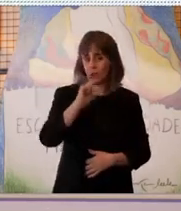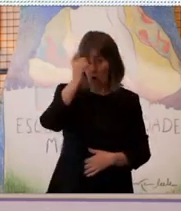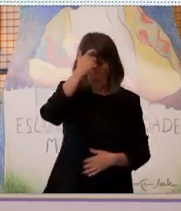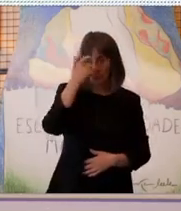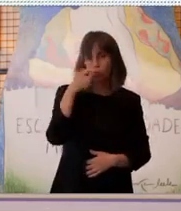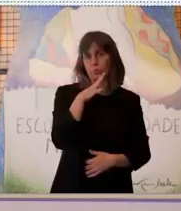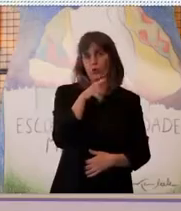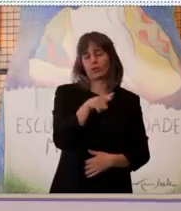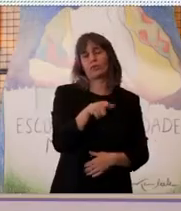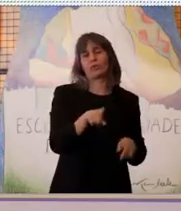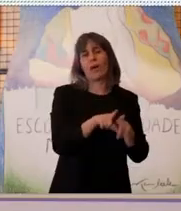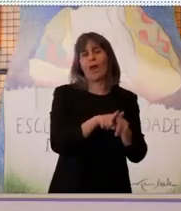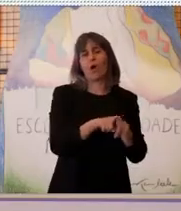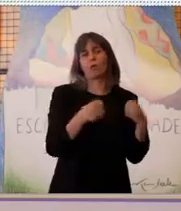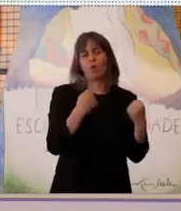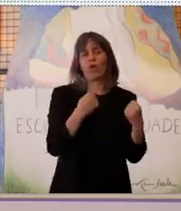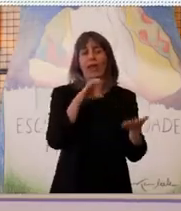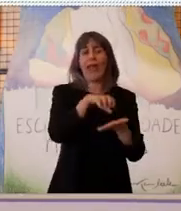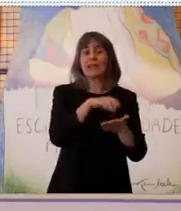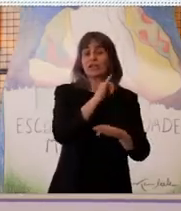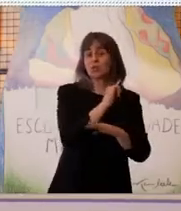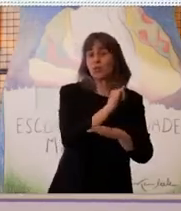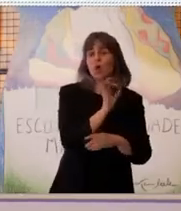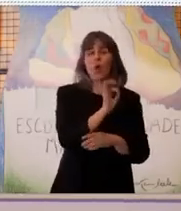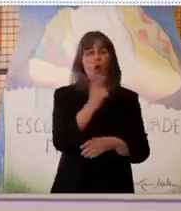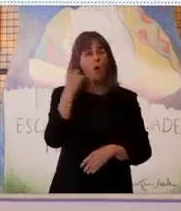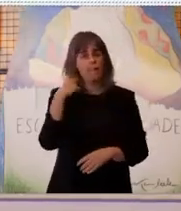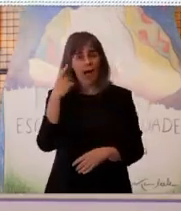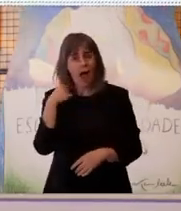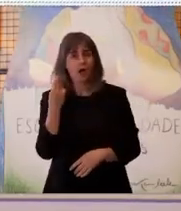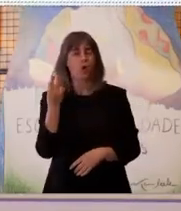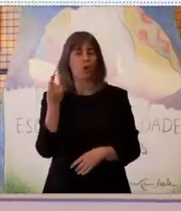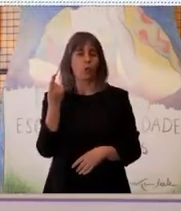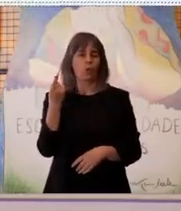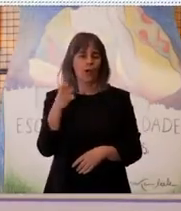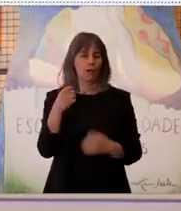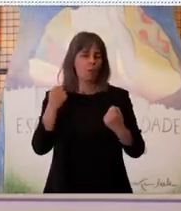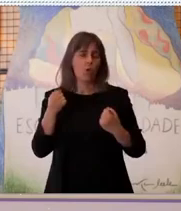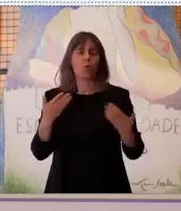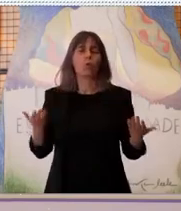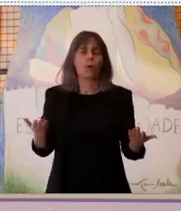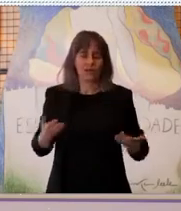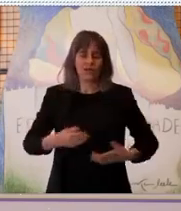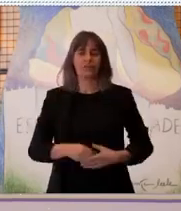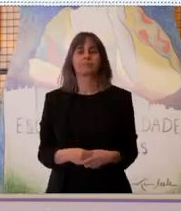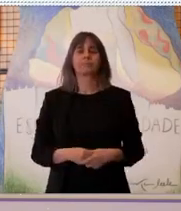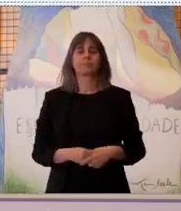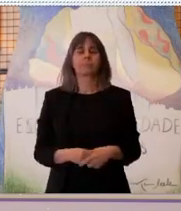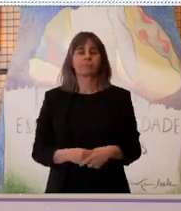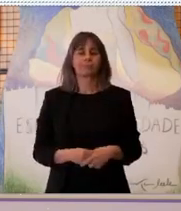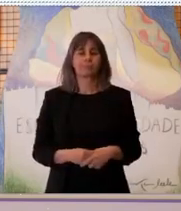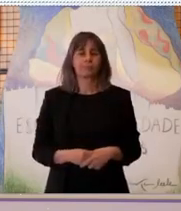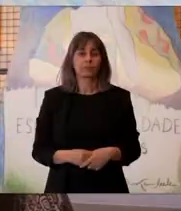remite el poder de una institución o en un banco que es más poder etcétera no y yo creo que